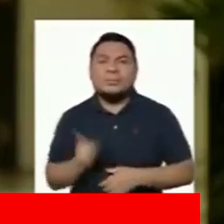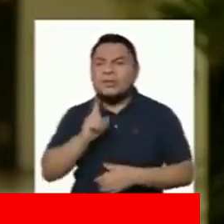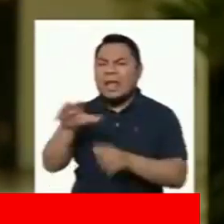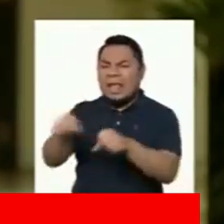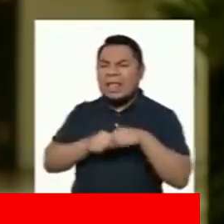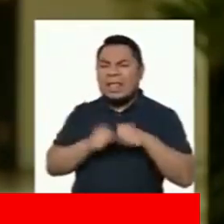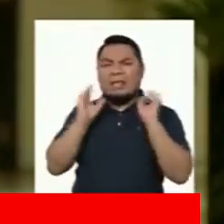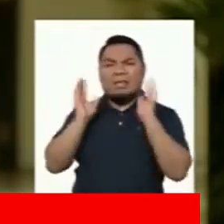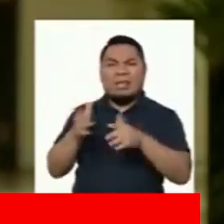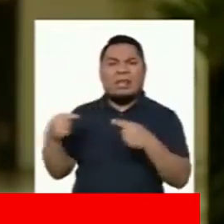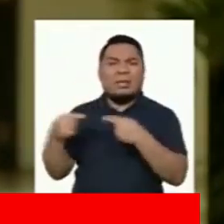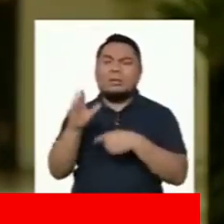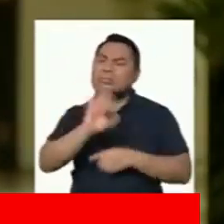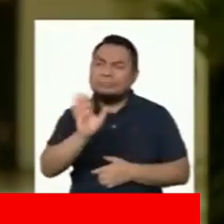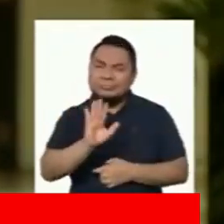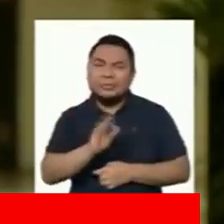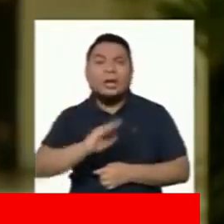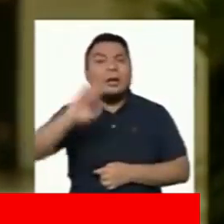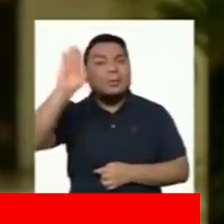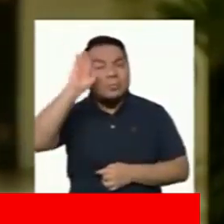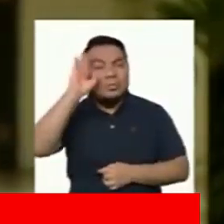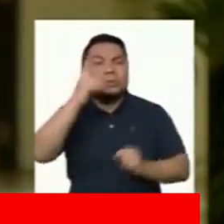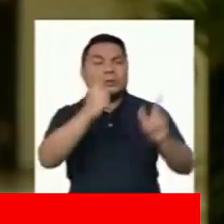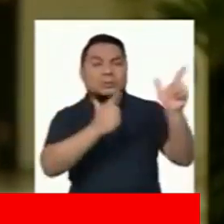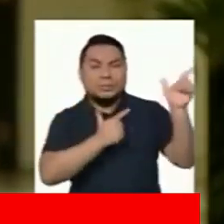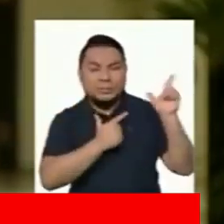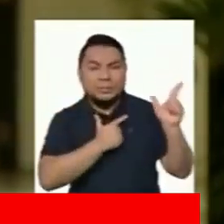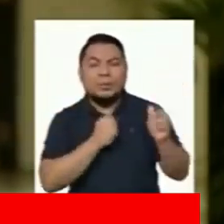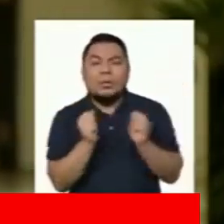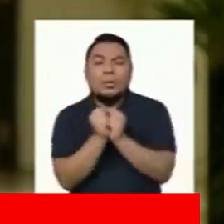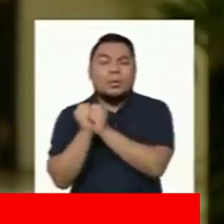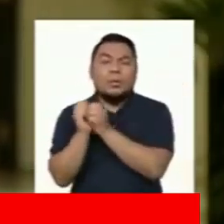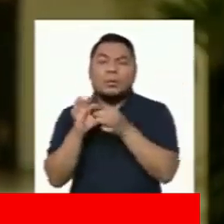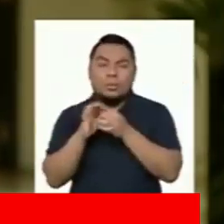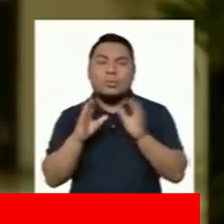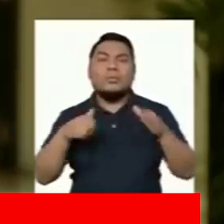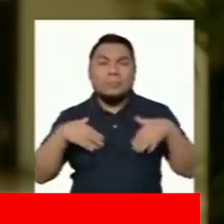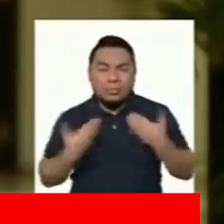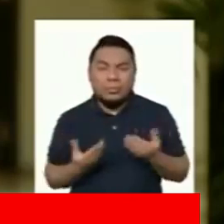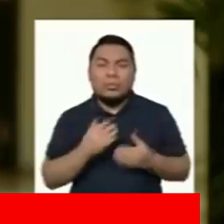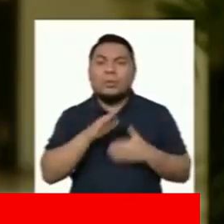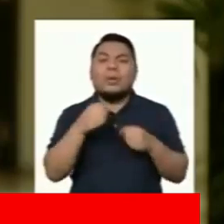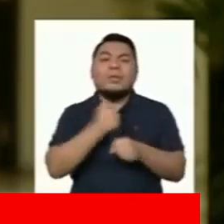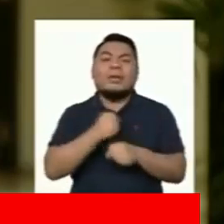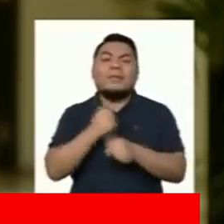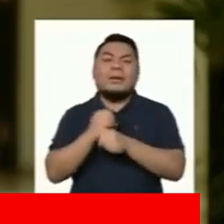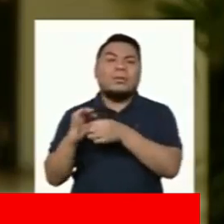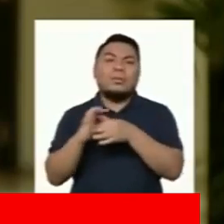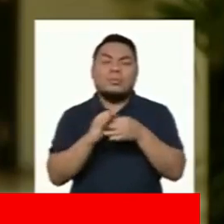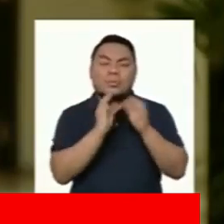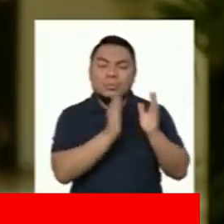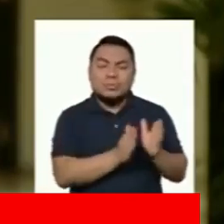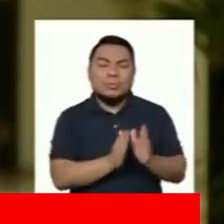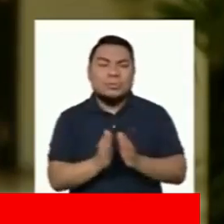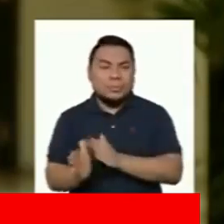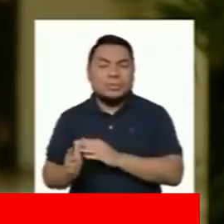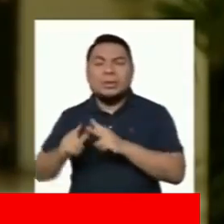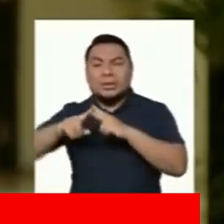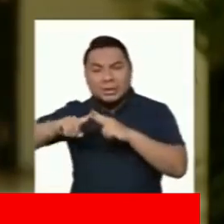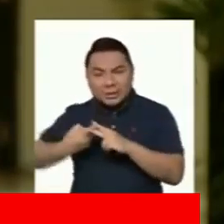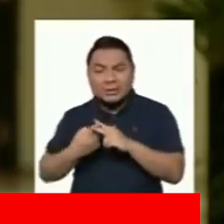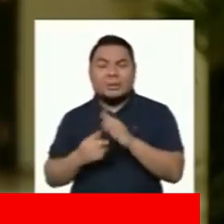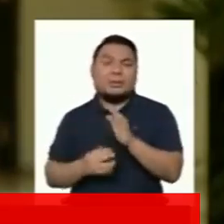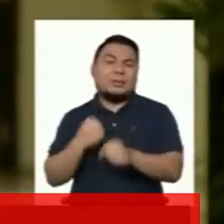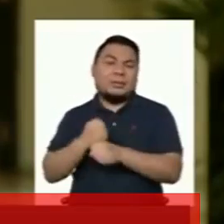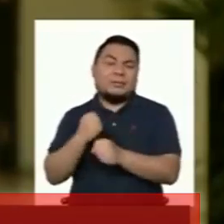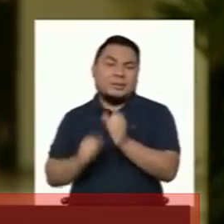el orden. La policía y las Fuerzas Armadas, juntos podemos hacer un trabajo de reiniciar la